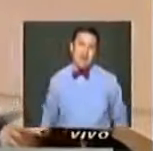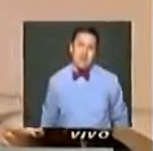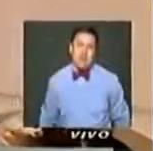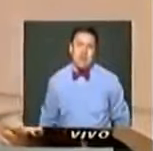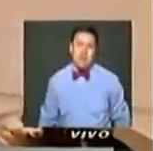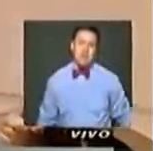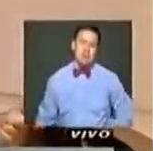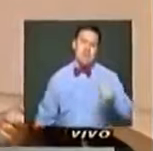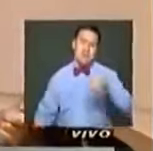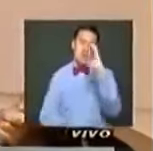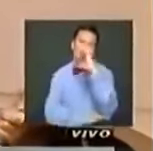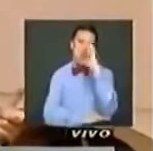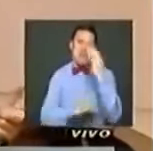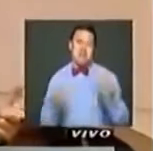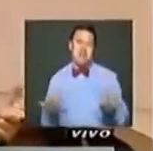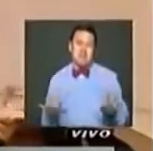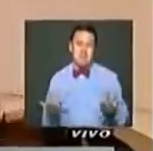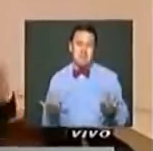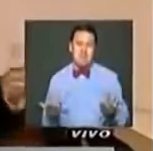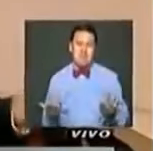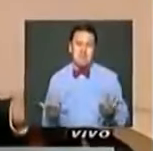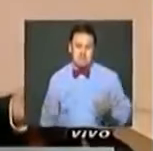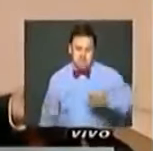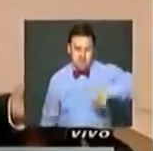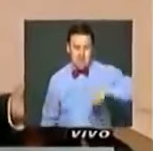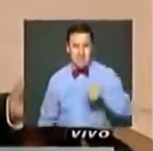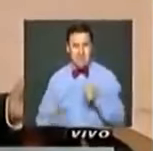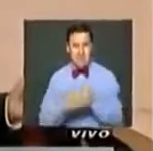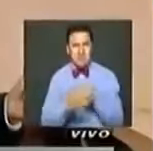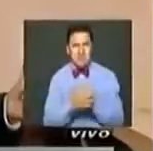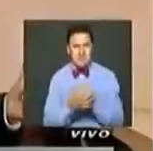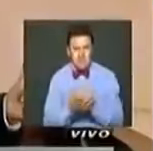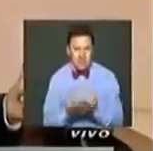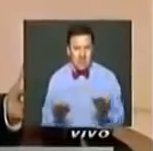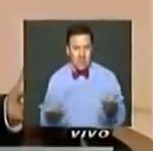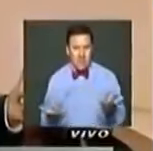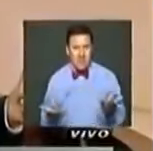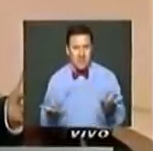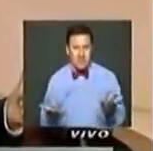para los colombianos que los que pretendían acabar con los